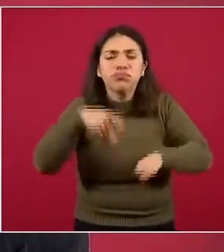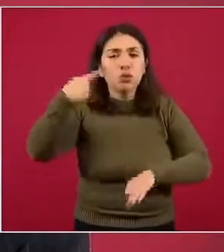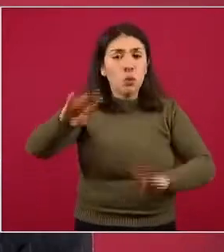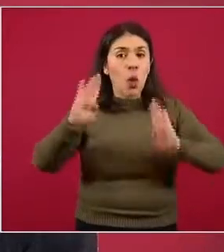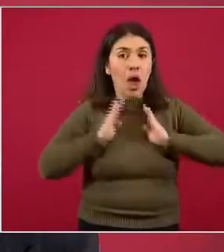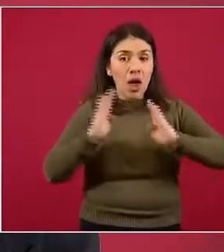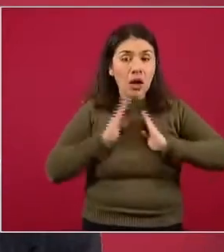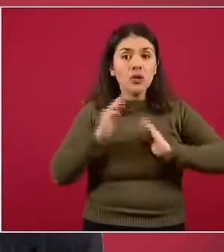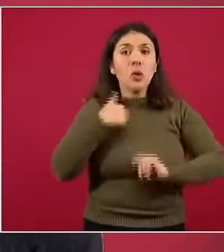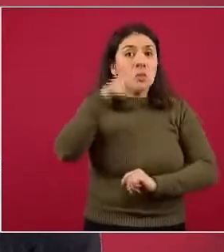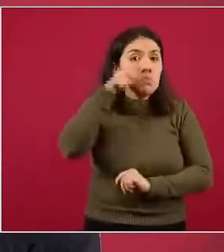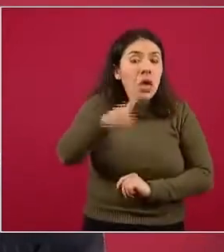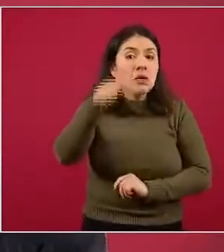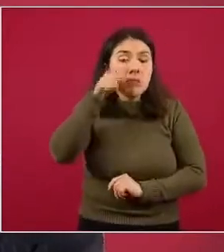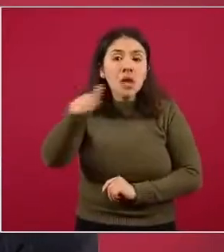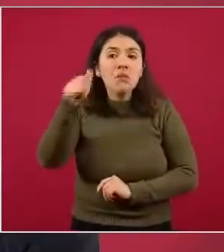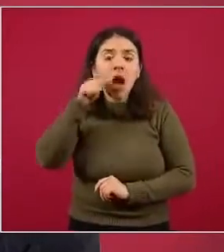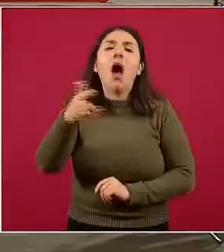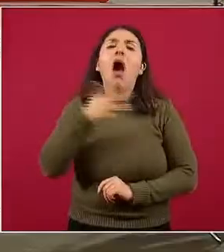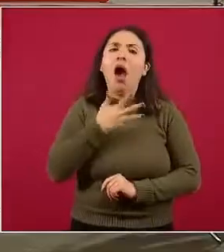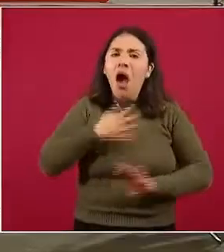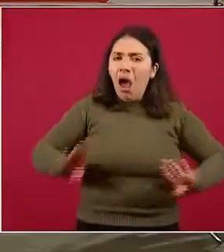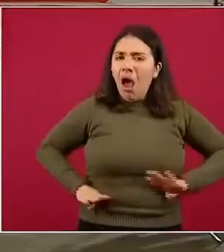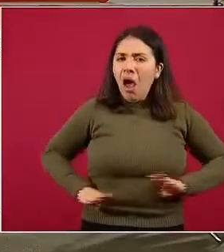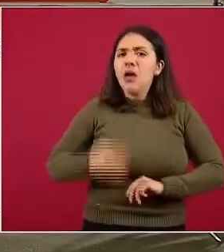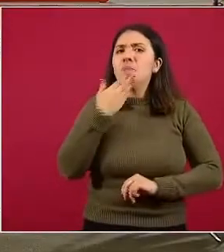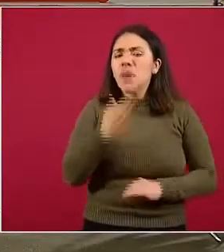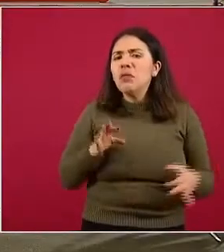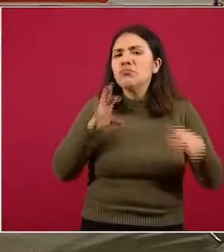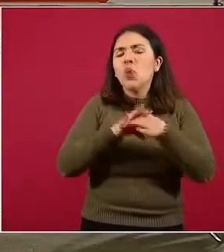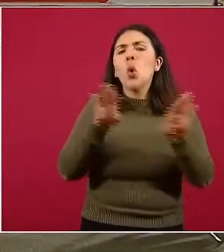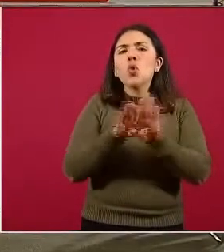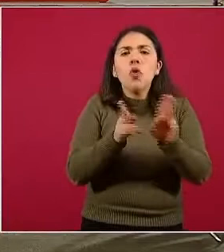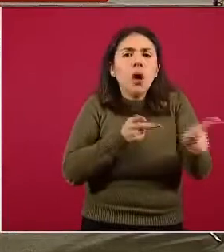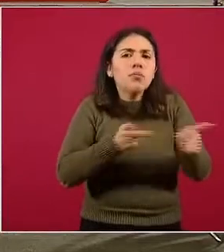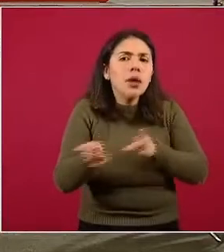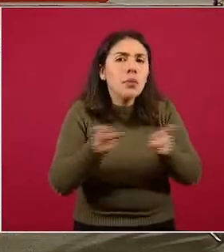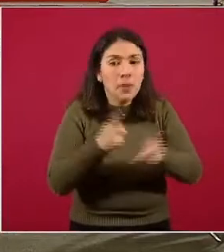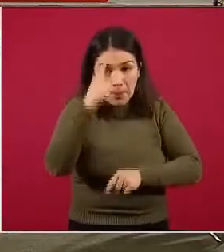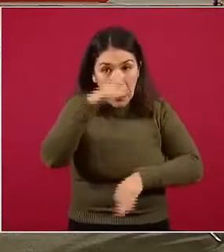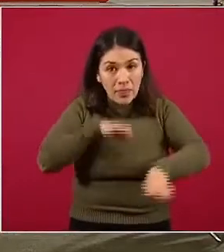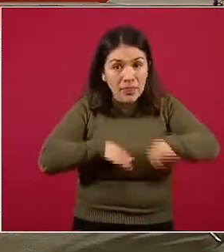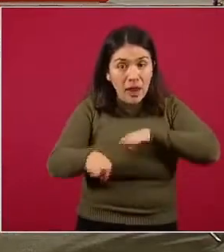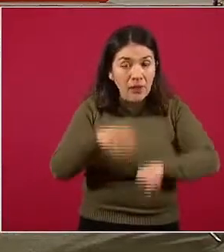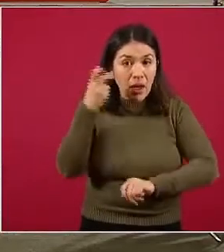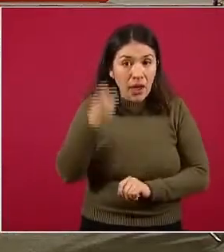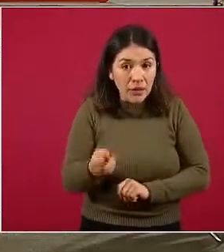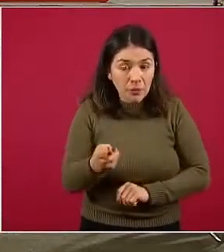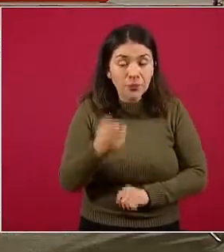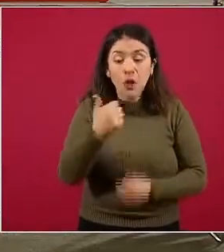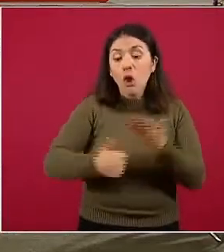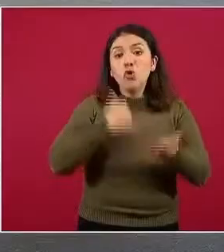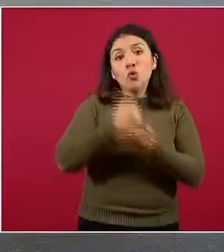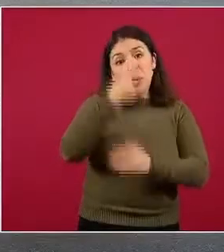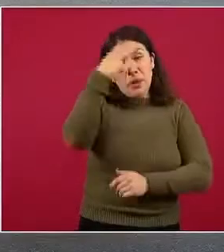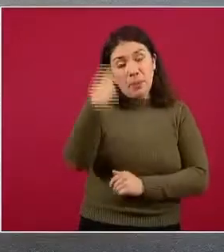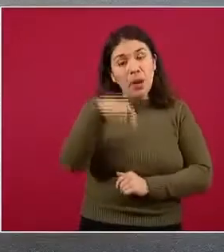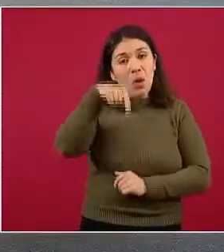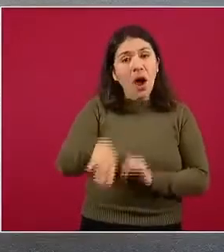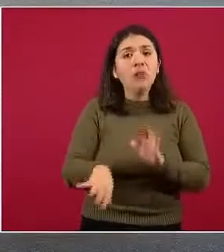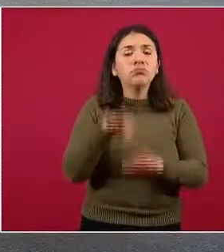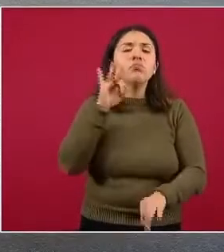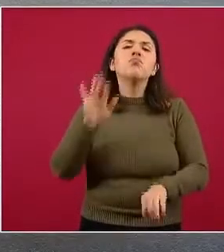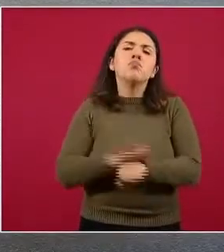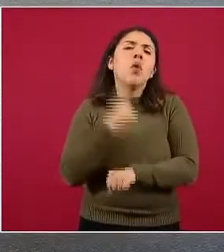Ejército, encontramos también factibilidad en la logística. La Ciudad de México se seleccionó por